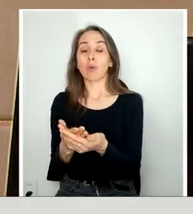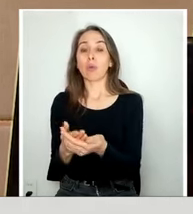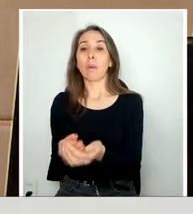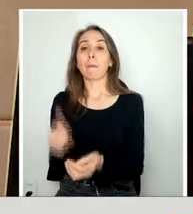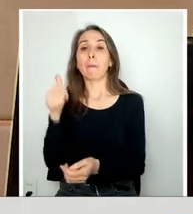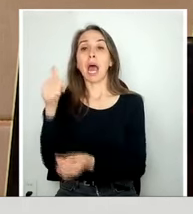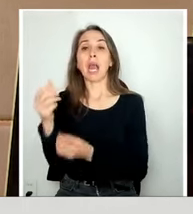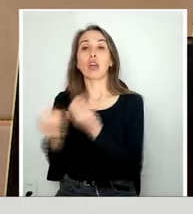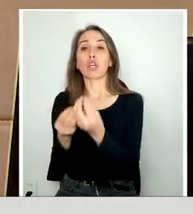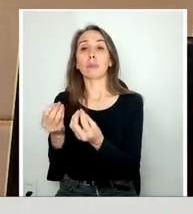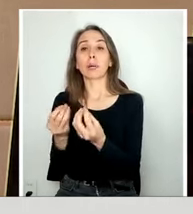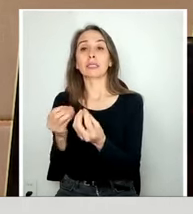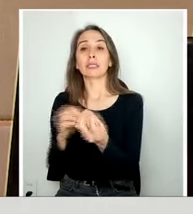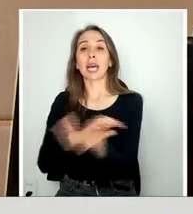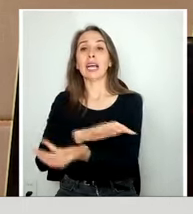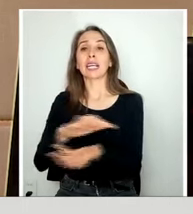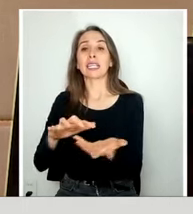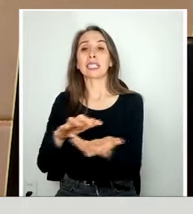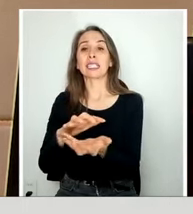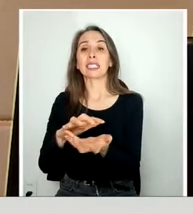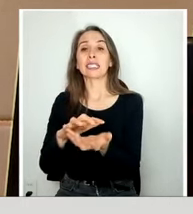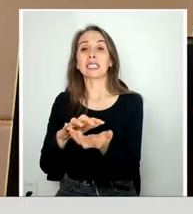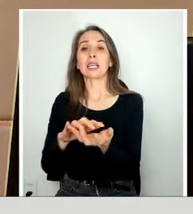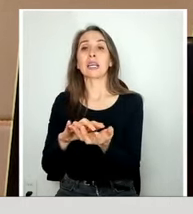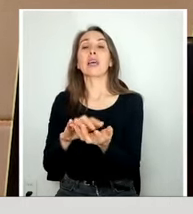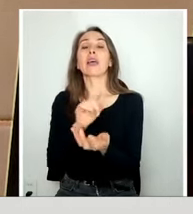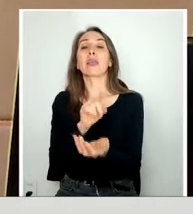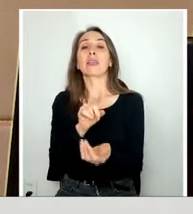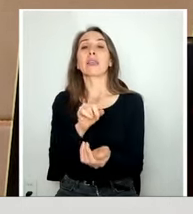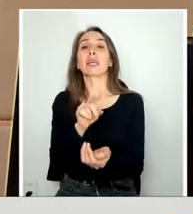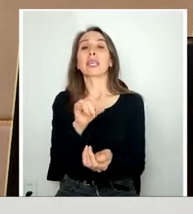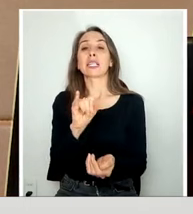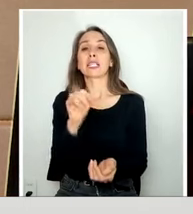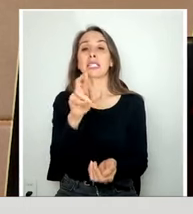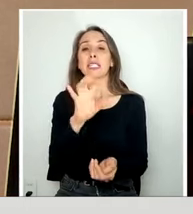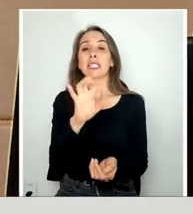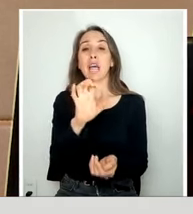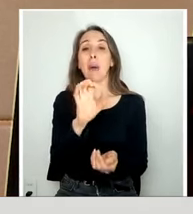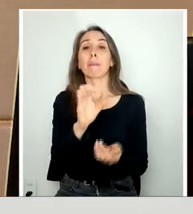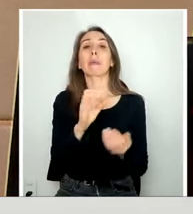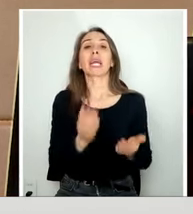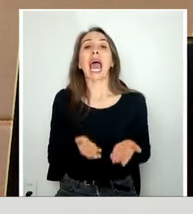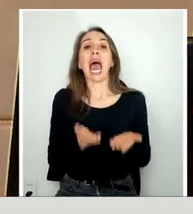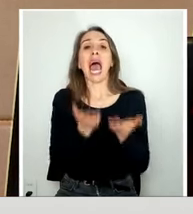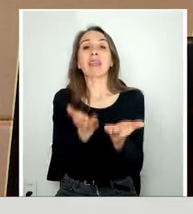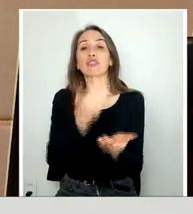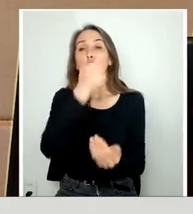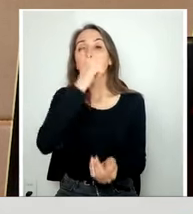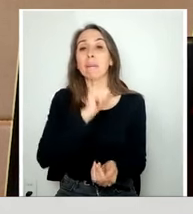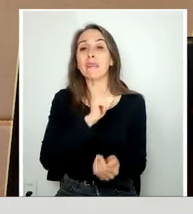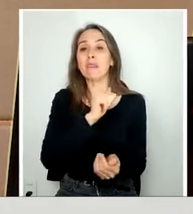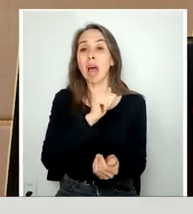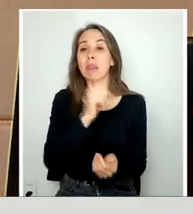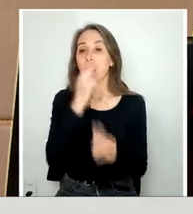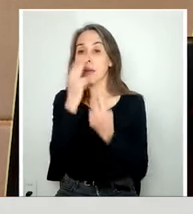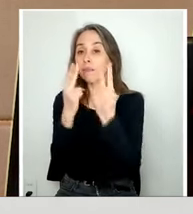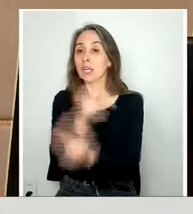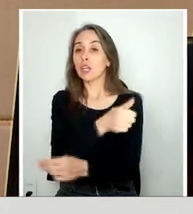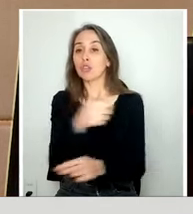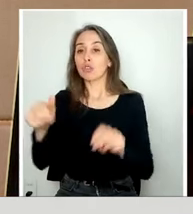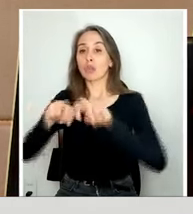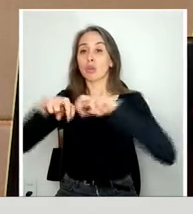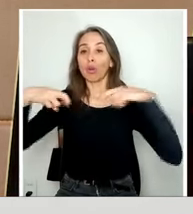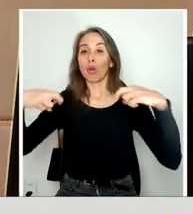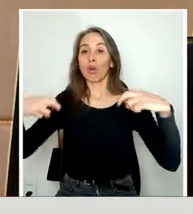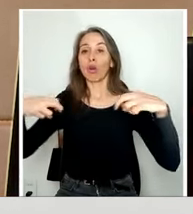ocurriendo respecto a la crisis de la prestación Privada de salud a través de las isapre me da a mí la impresión presidente que todos están aquí mirando